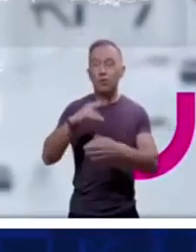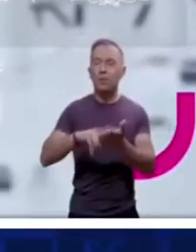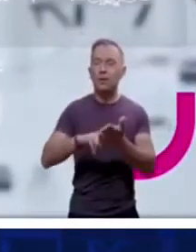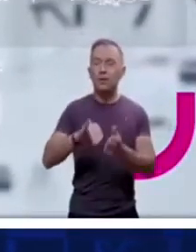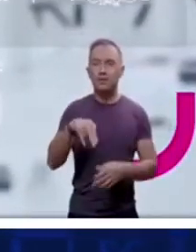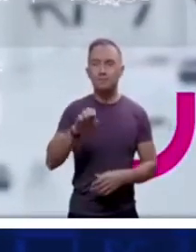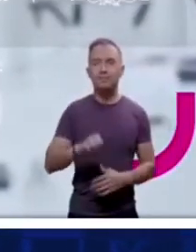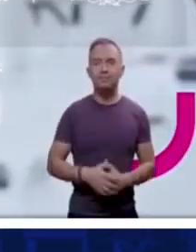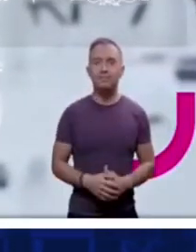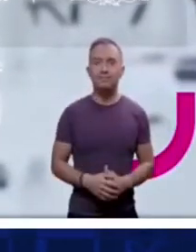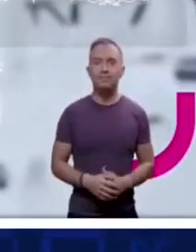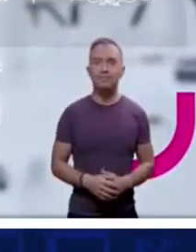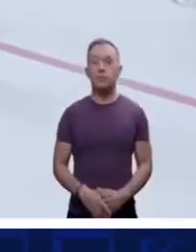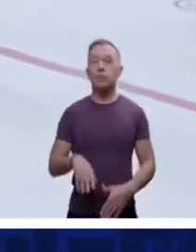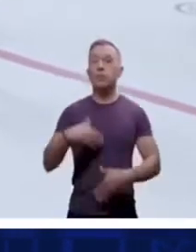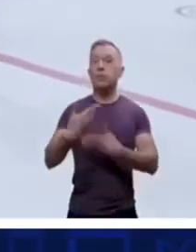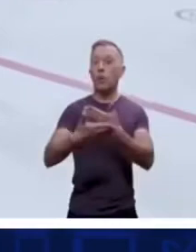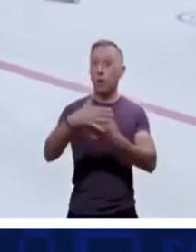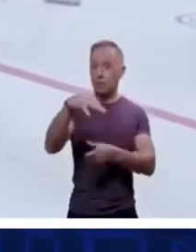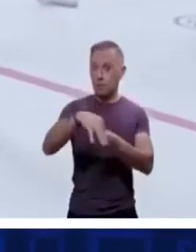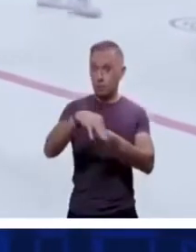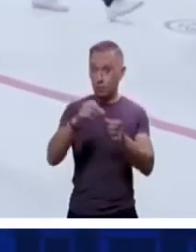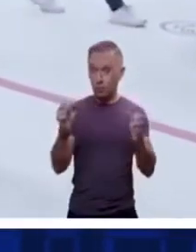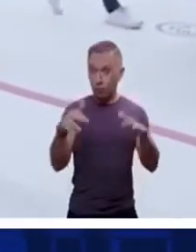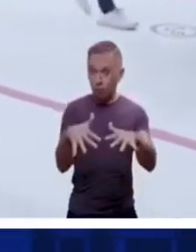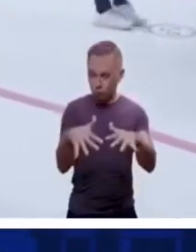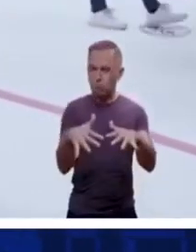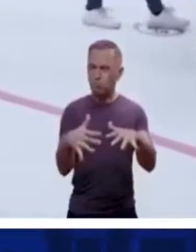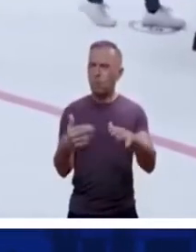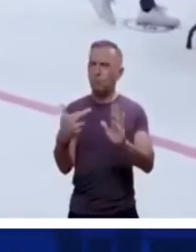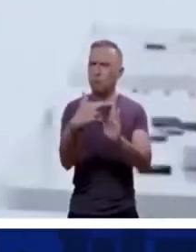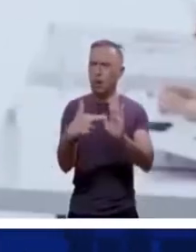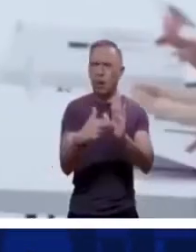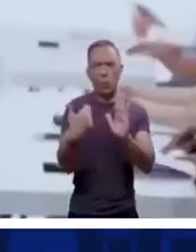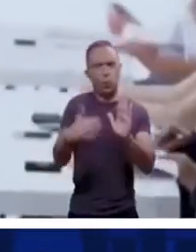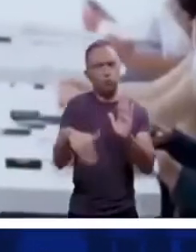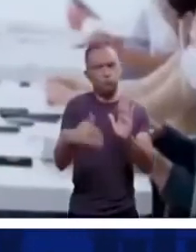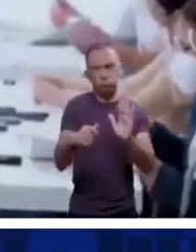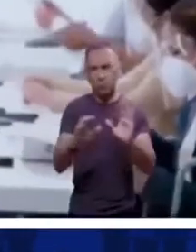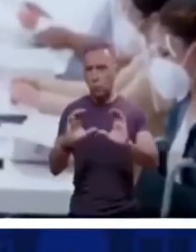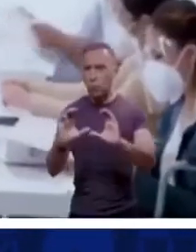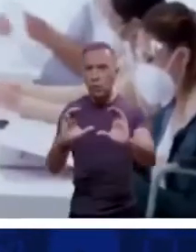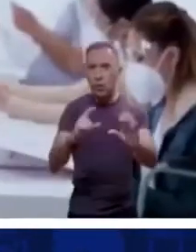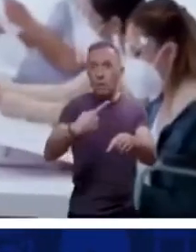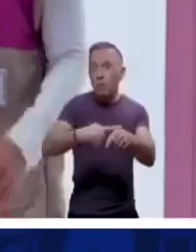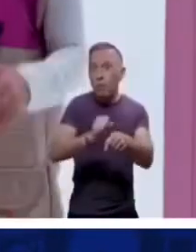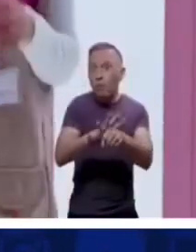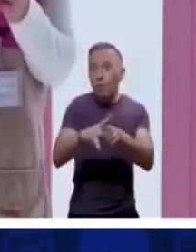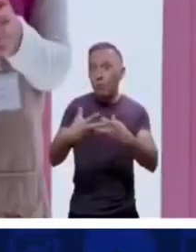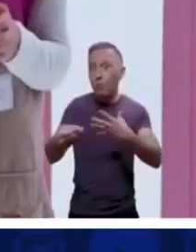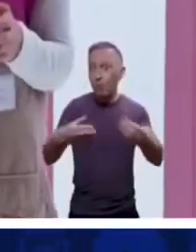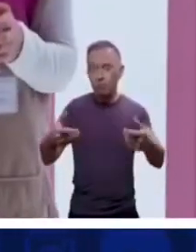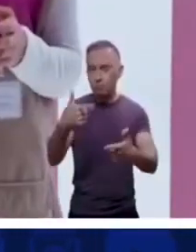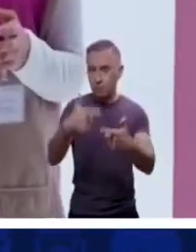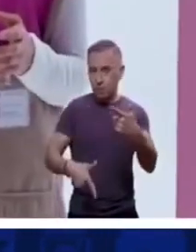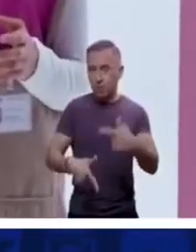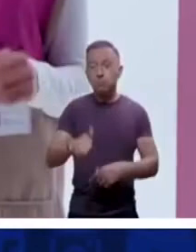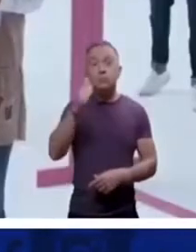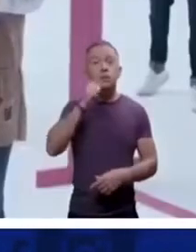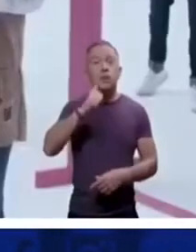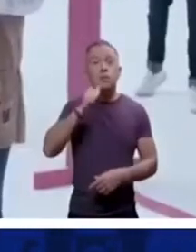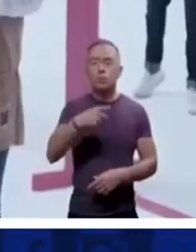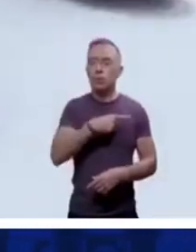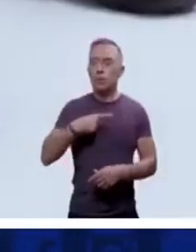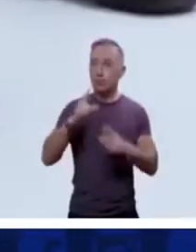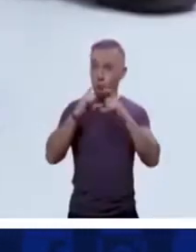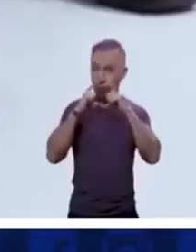dio en su gestión fue un buen legislador fue un buen alcalde cumplió con las promesas que te hizo en la campaña anterior